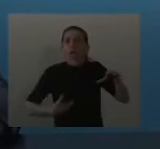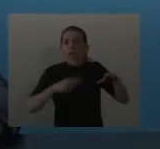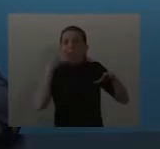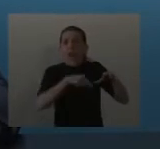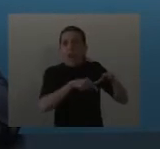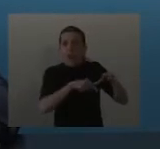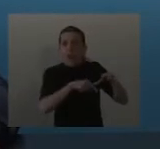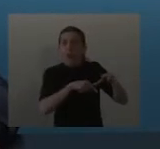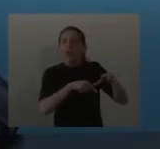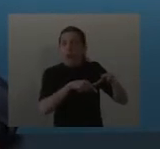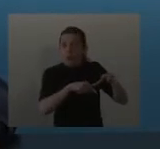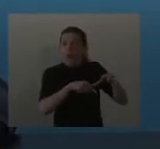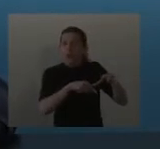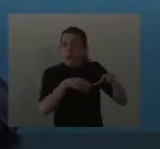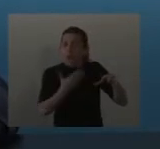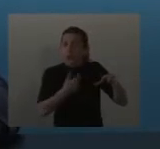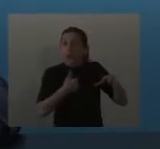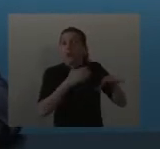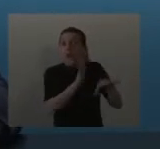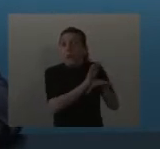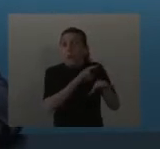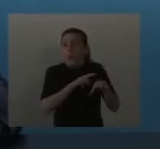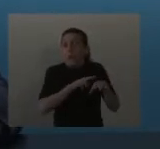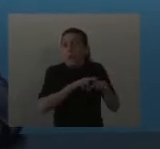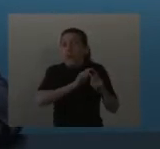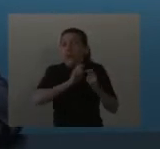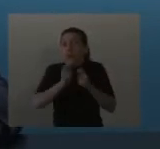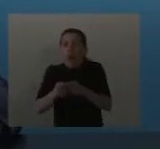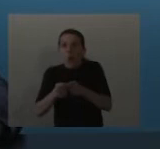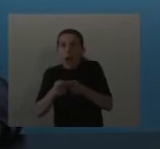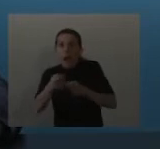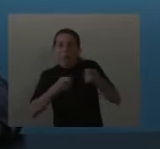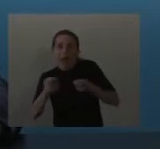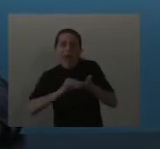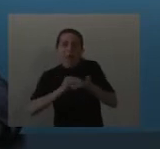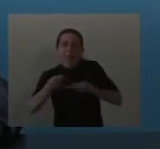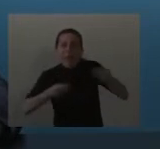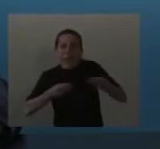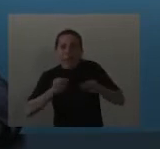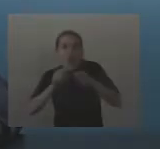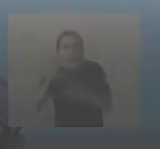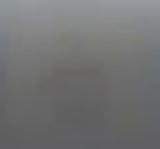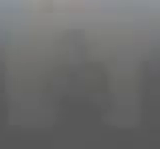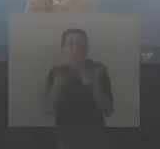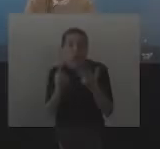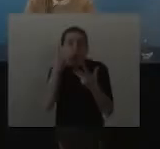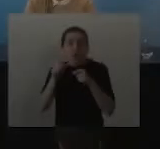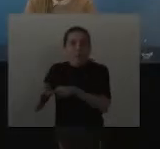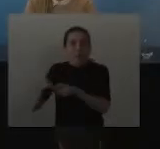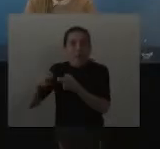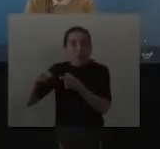intervenir, sino que nosotros estamos convencidos. Y bueno, nuestro convencimiento parte de la práctica de cada una de las empresas